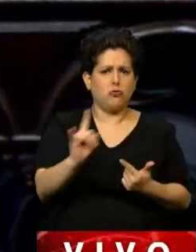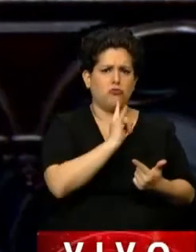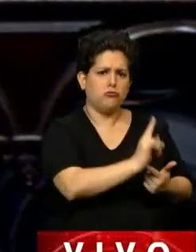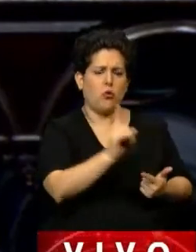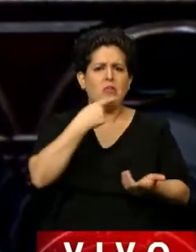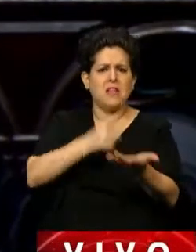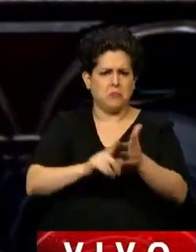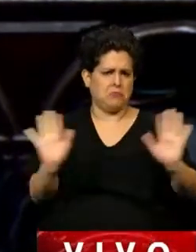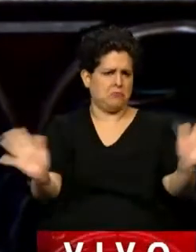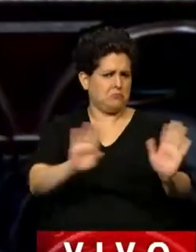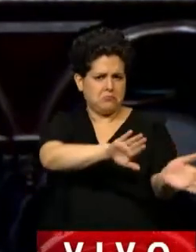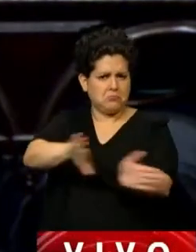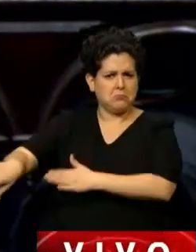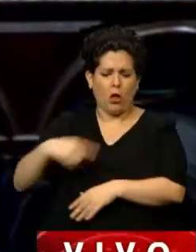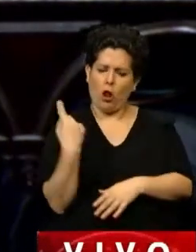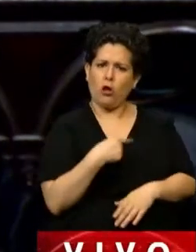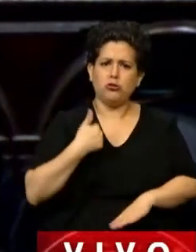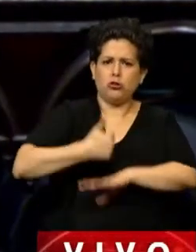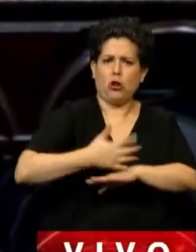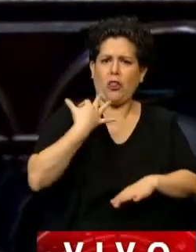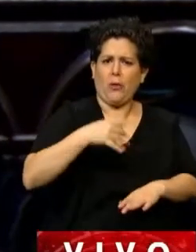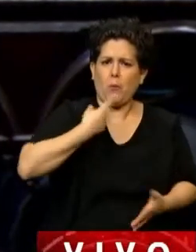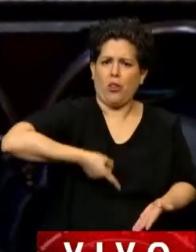financiamiento internacional y que están planteando algunas de las cosas que estamos acá